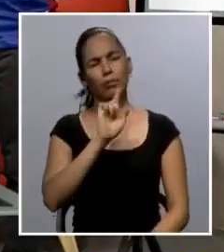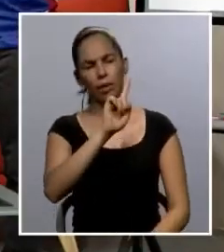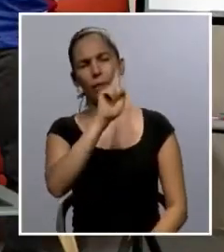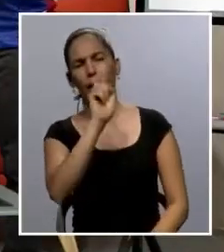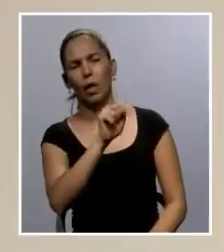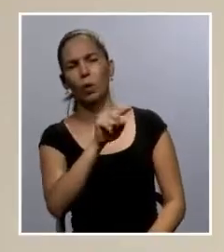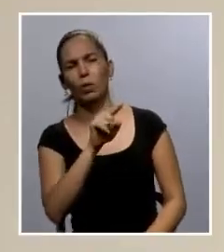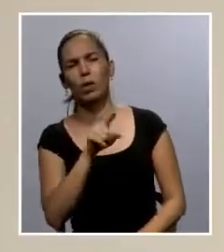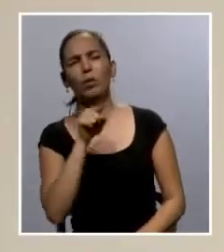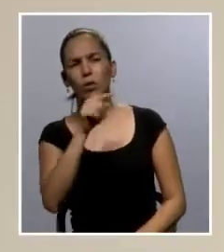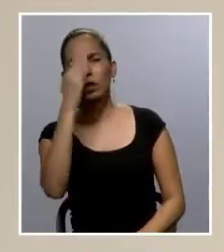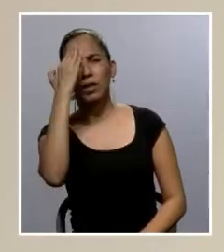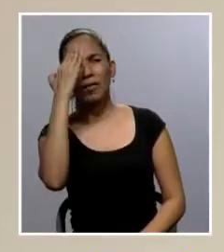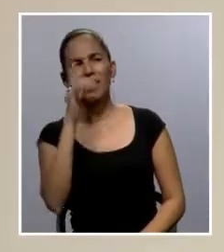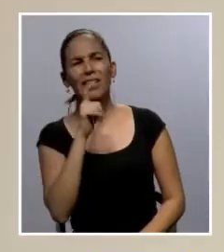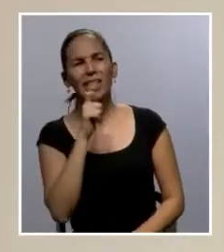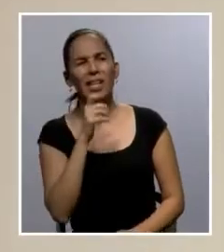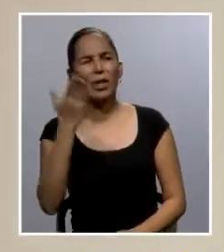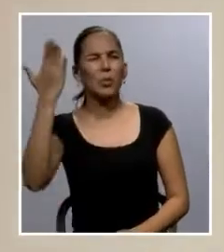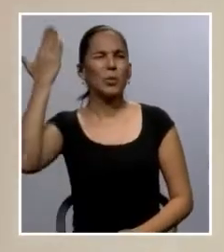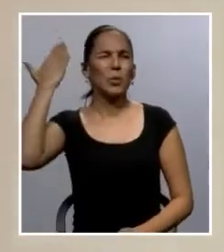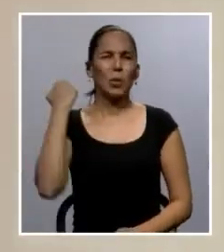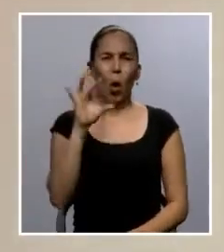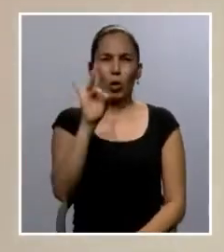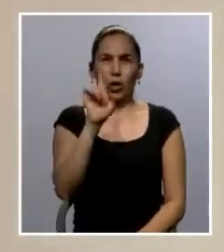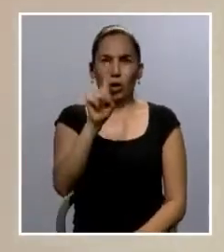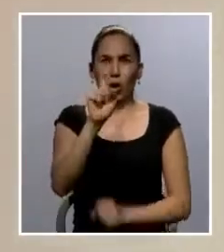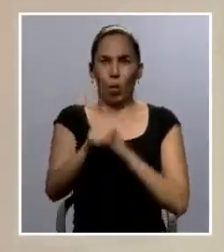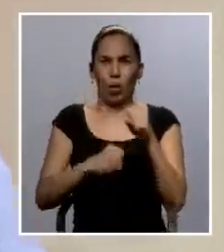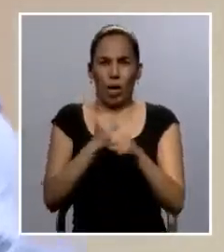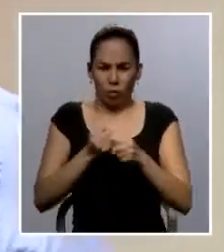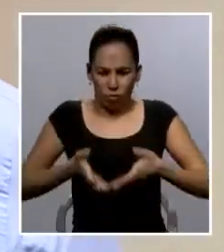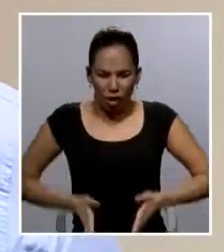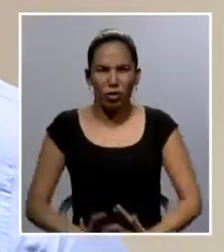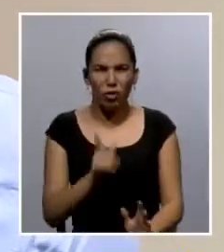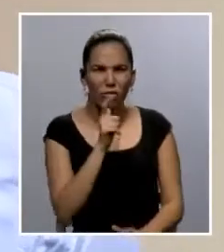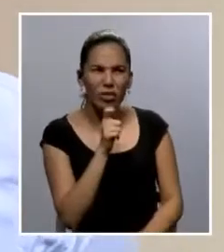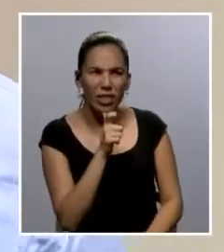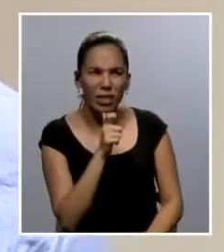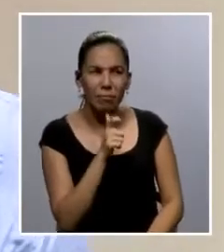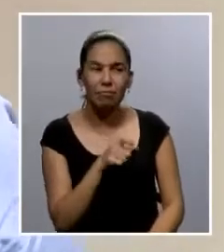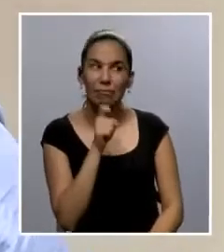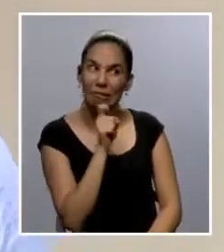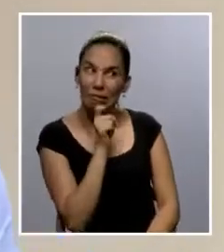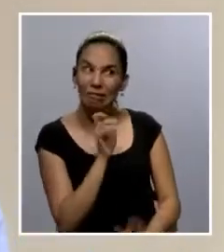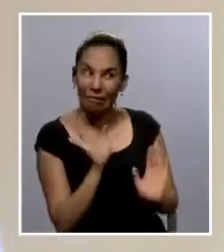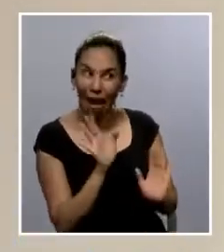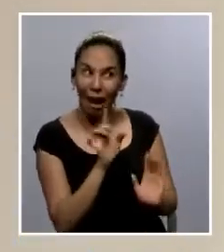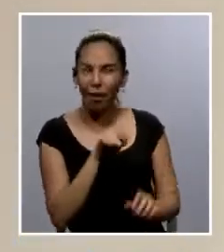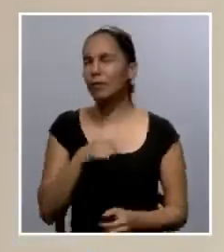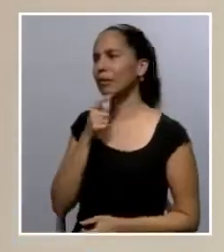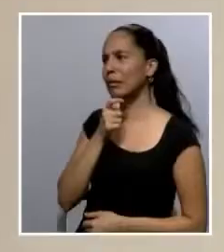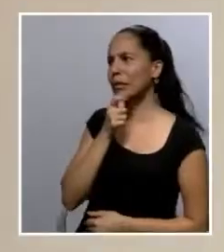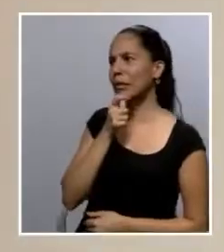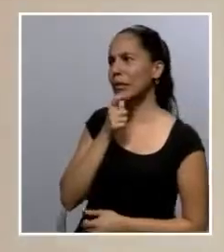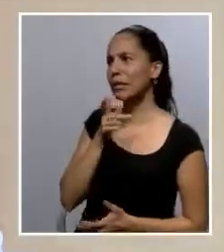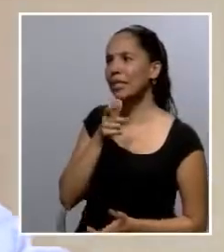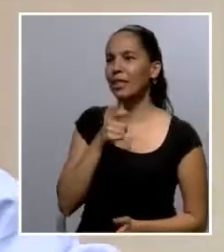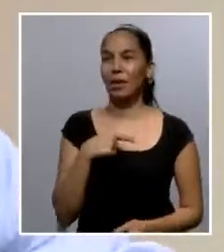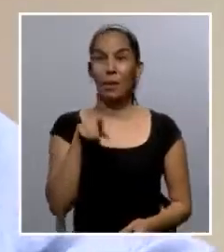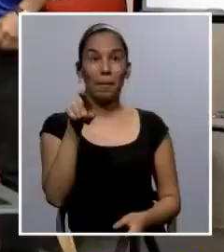empezar. Ajá. ¿Usted sabe quién nació hace 81 años? Ah, caramba. Está difícil. 81. Pero le tengo una pista muy buena.